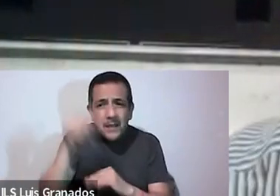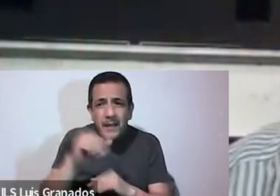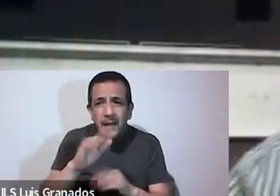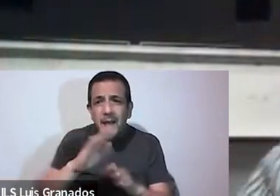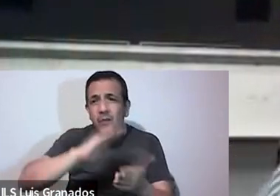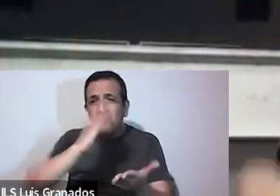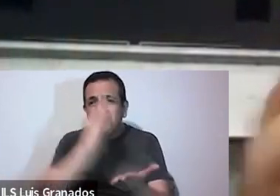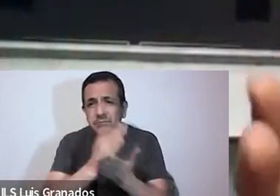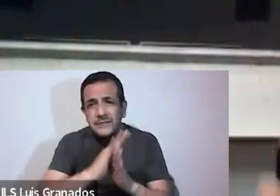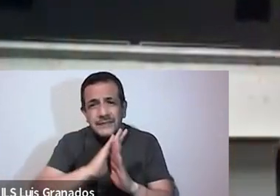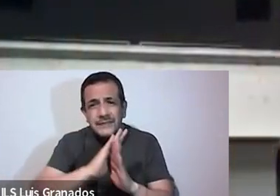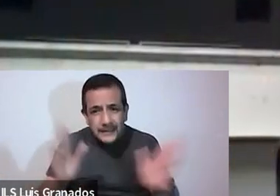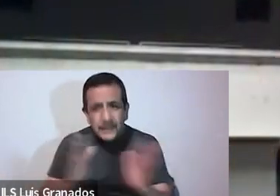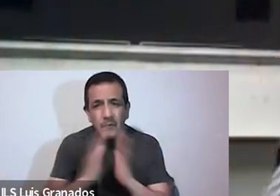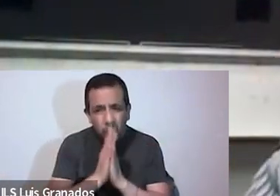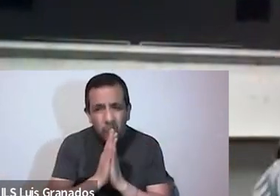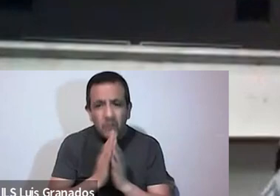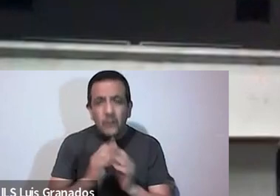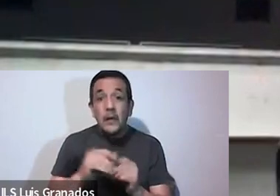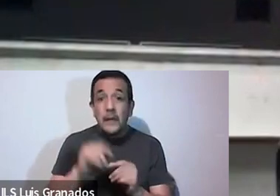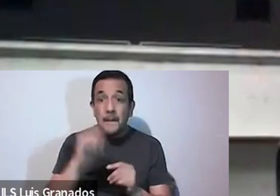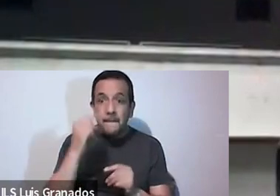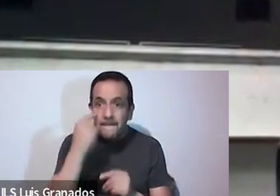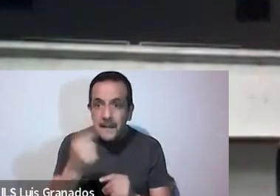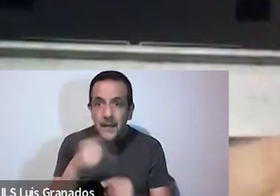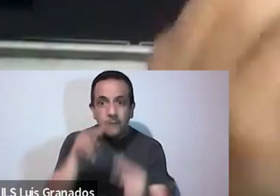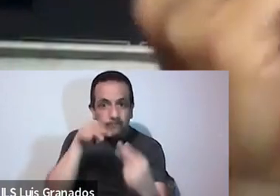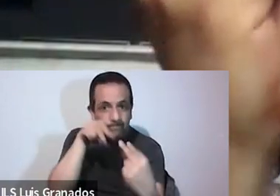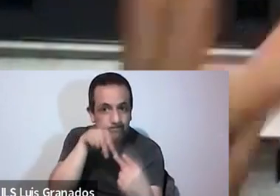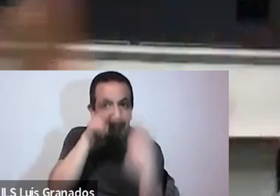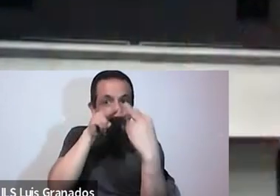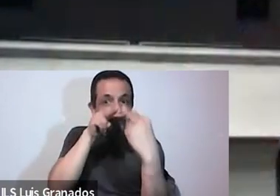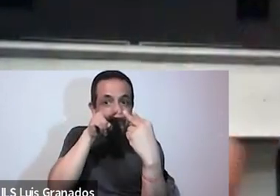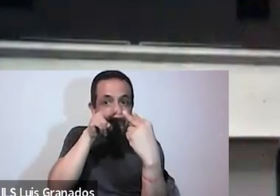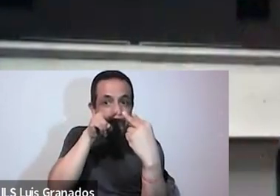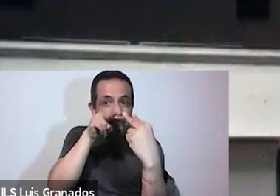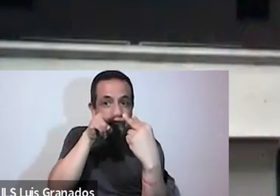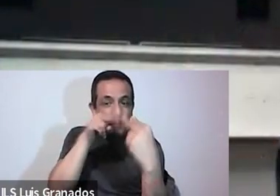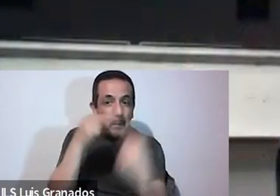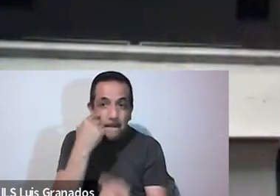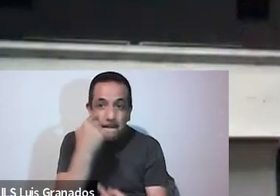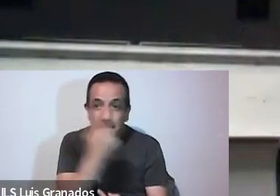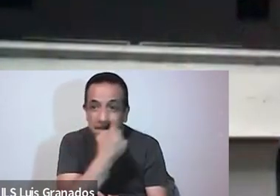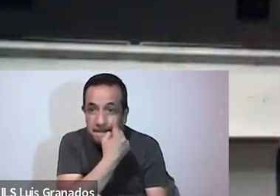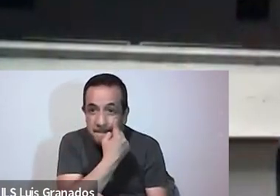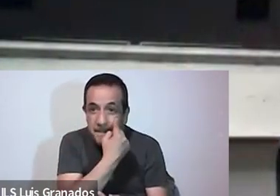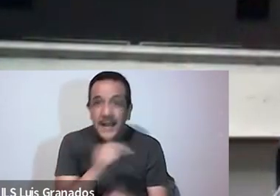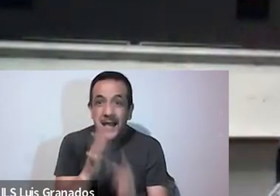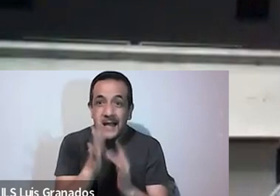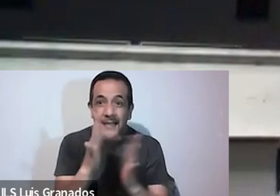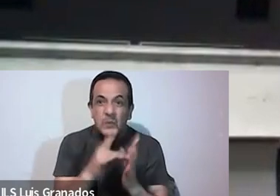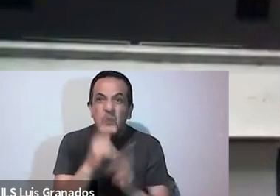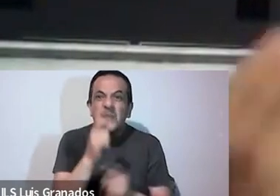¡Wow! Toparte con la mirada de Jesús. ¿Qué significa en la palabra de Dios toparnos con la mirada de